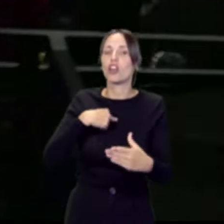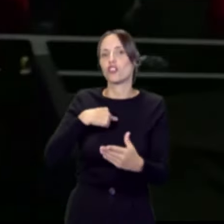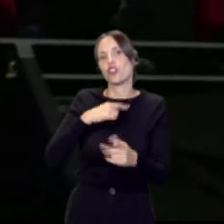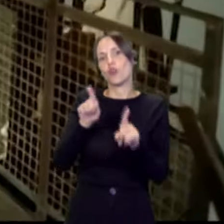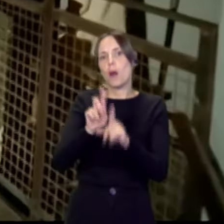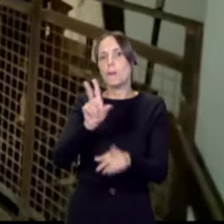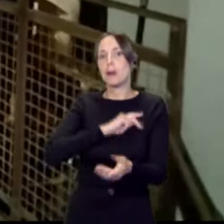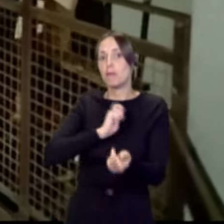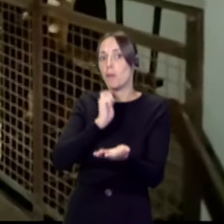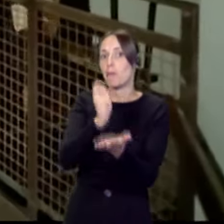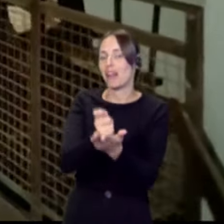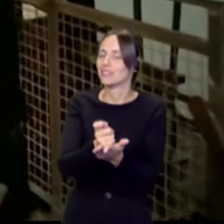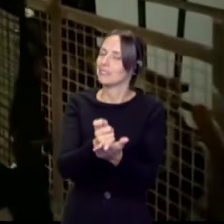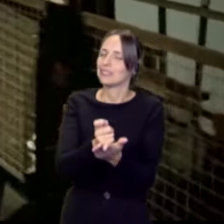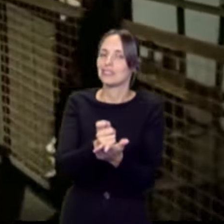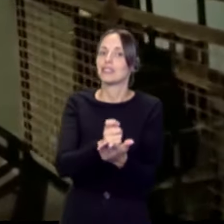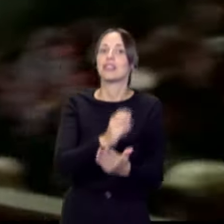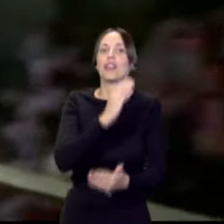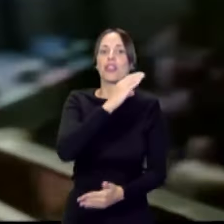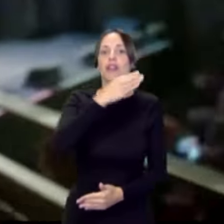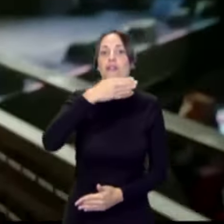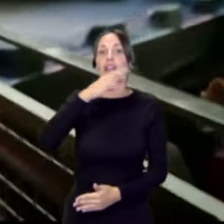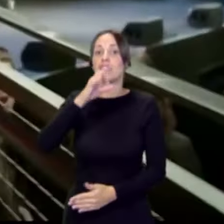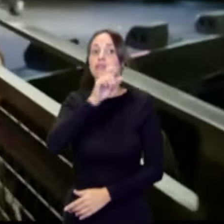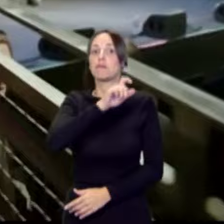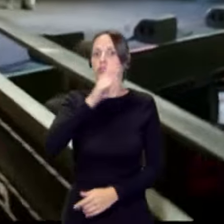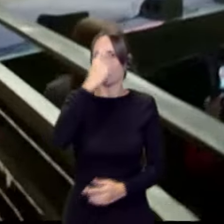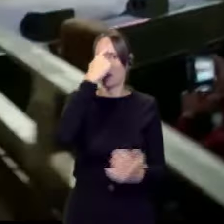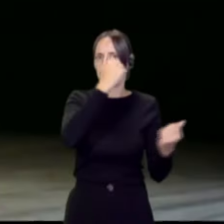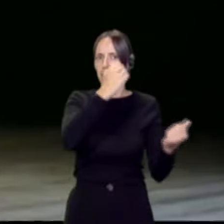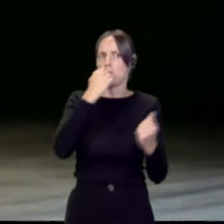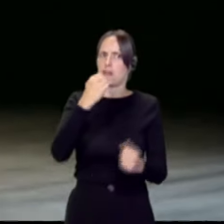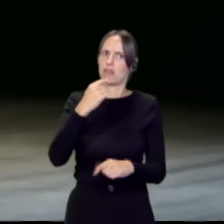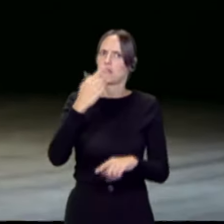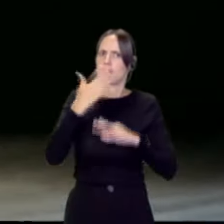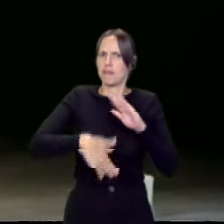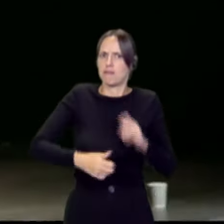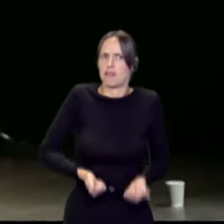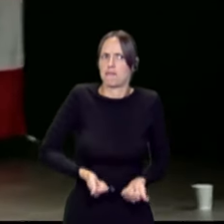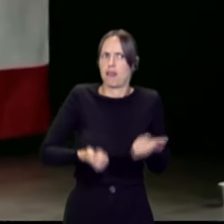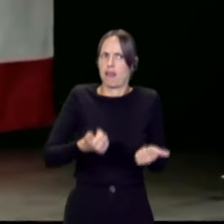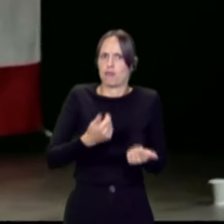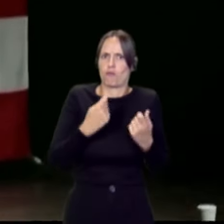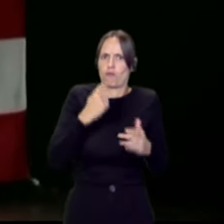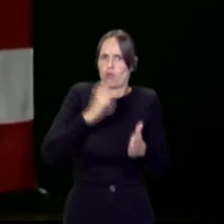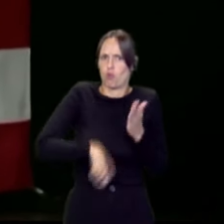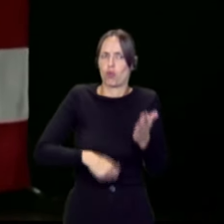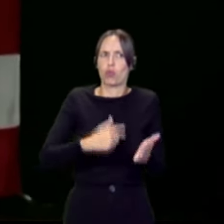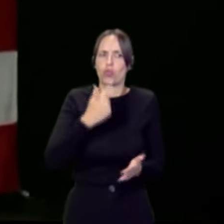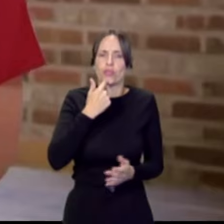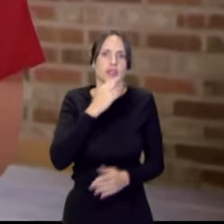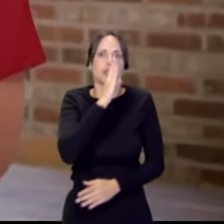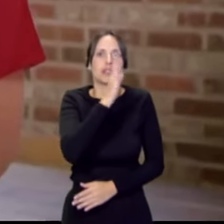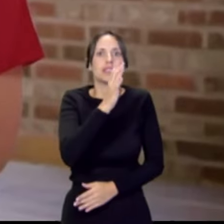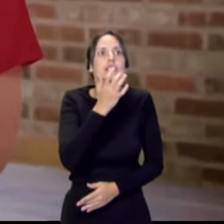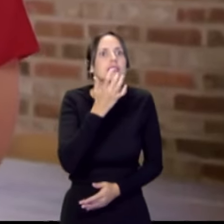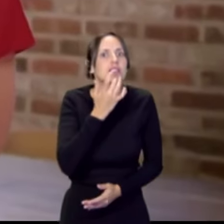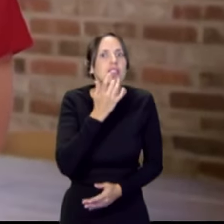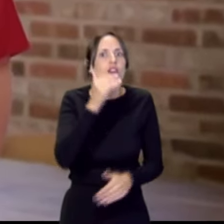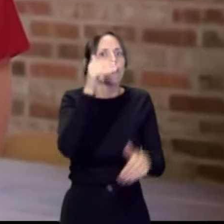Desde la CBS, otros expertos se muestran más tajantes aún. Aseguran que es directamente una compra fraudulenta